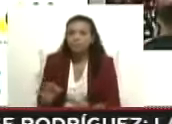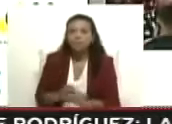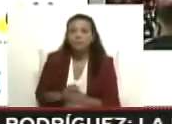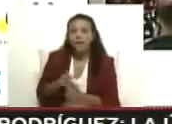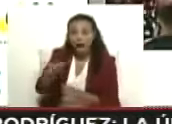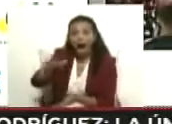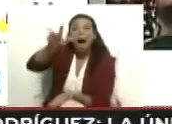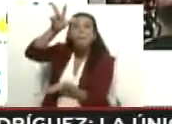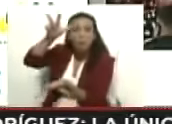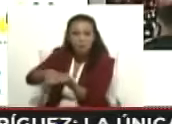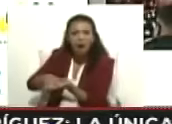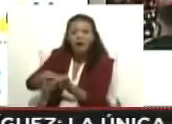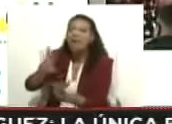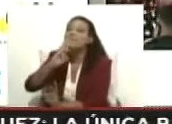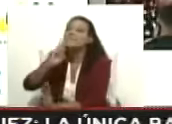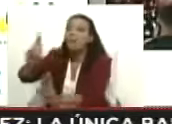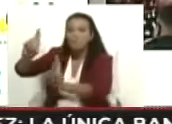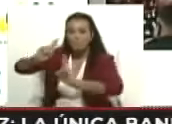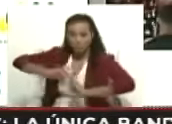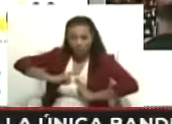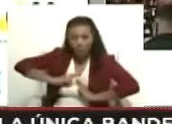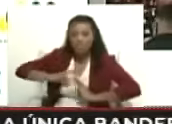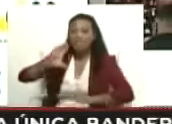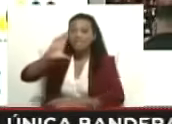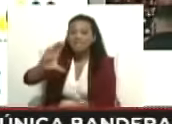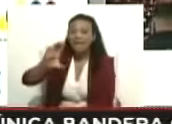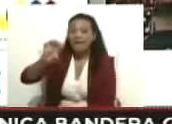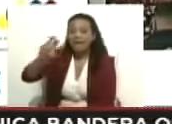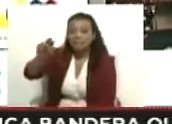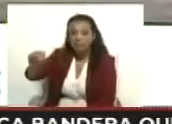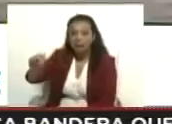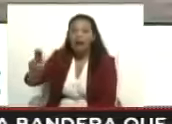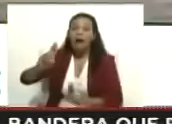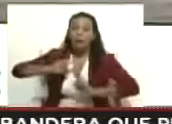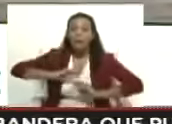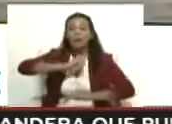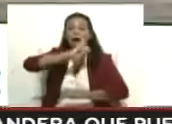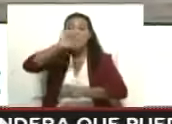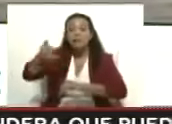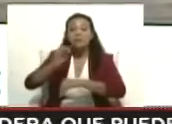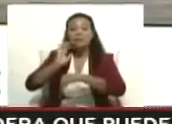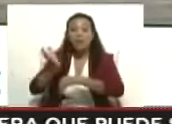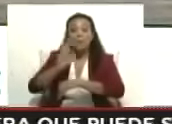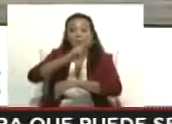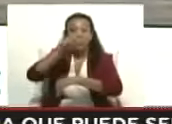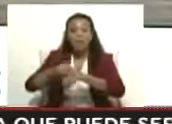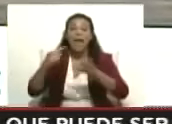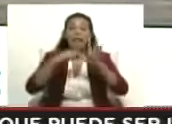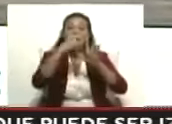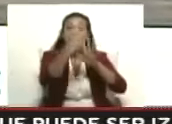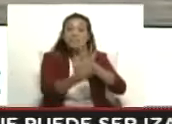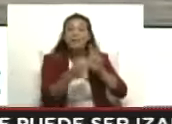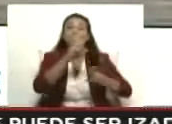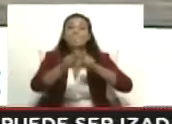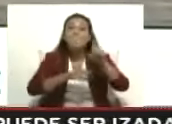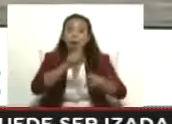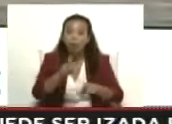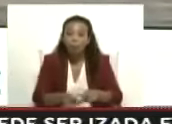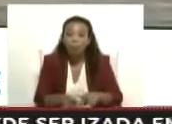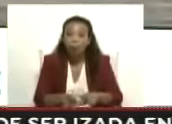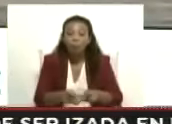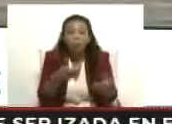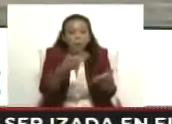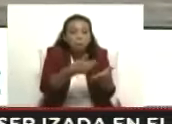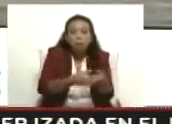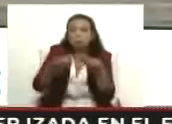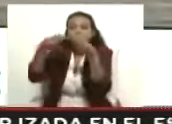fueron aprobadas por unanimidad por el Consejo Nacional Electoral las 5 preguntas que se